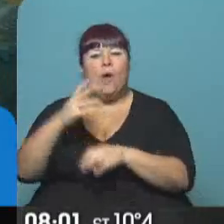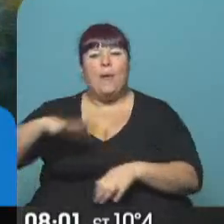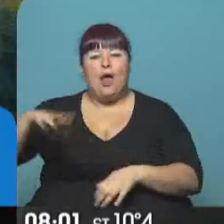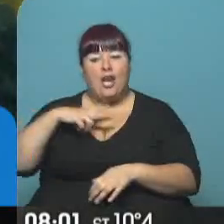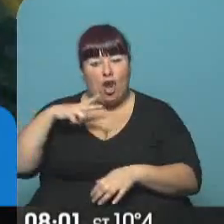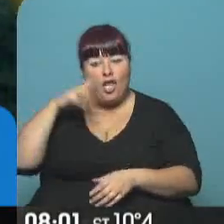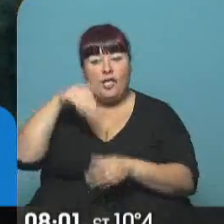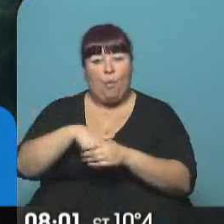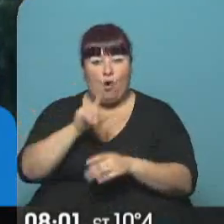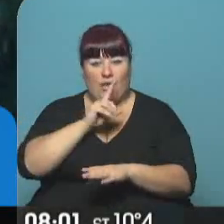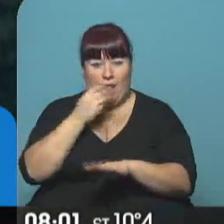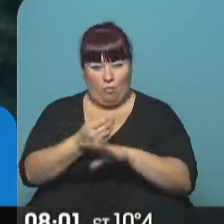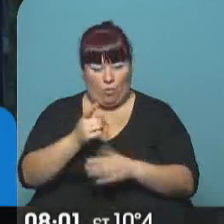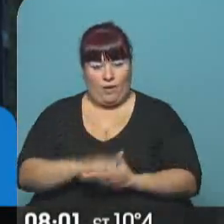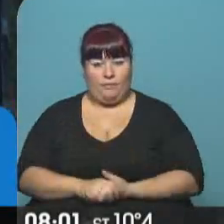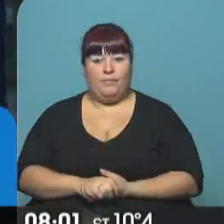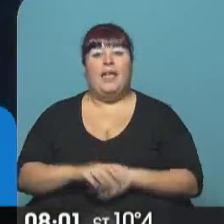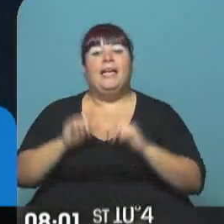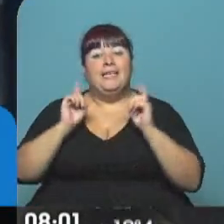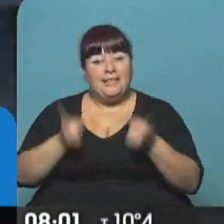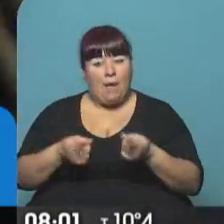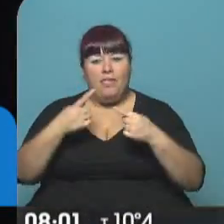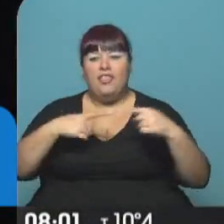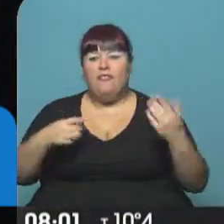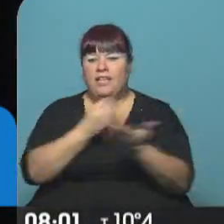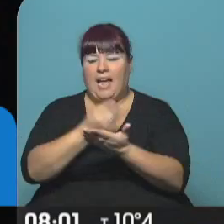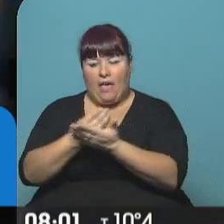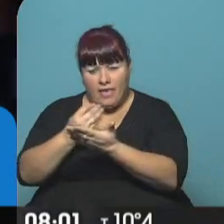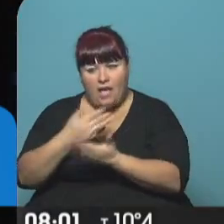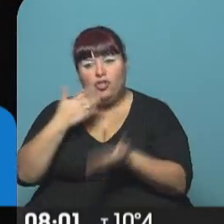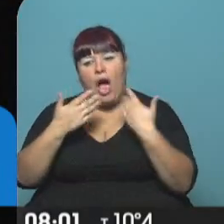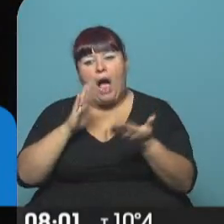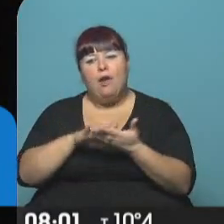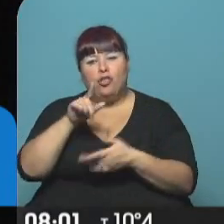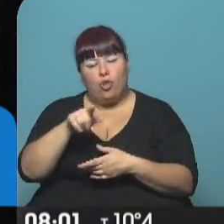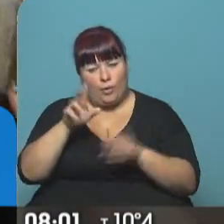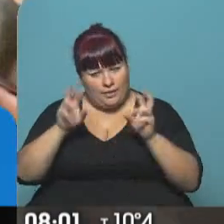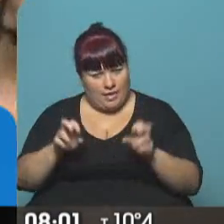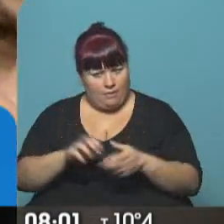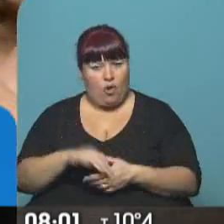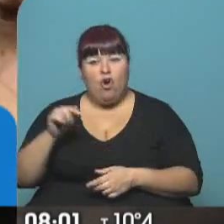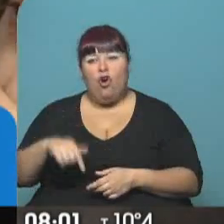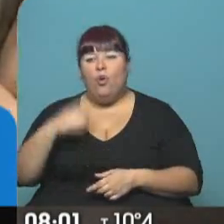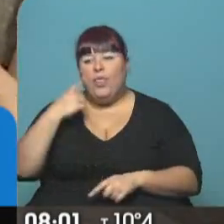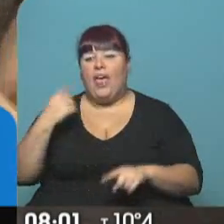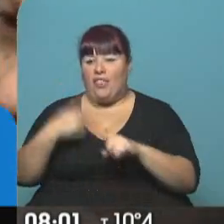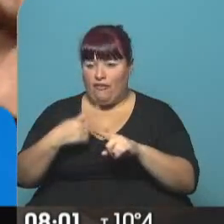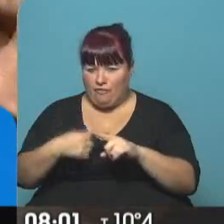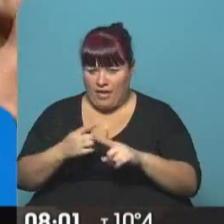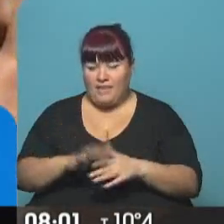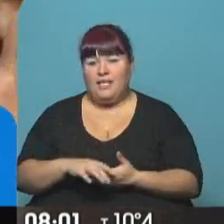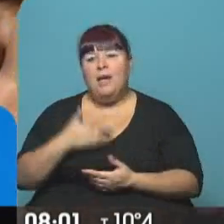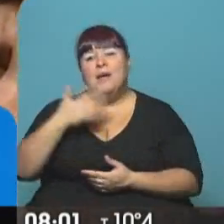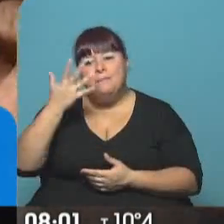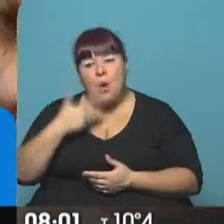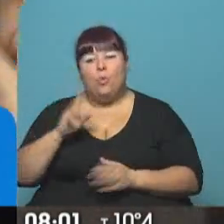Recoleta donde votó la candidata. También varios candidatos se refirieron al caso. Hoy es un día de fiesta. Hubiéramos